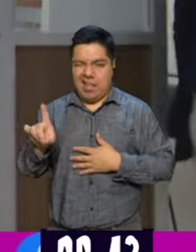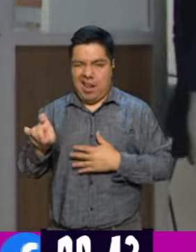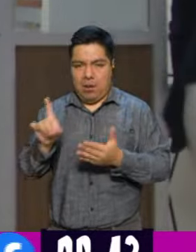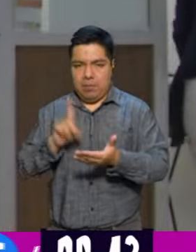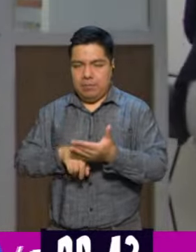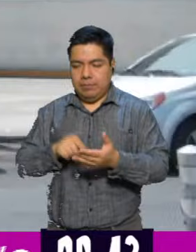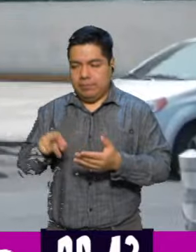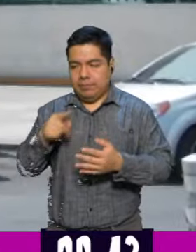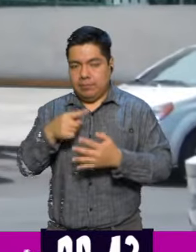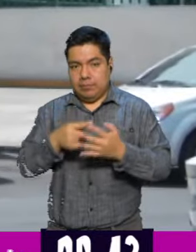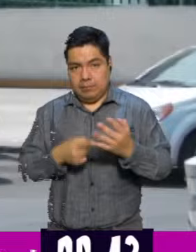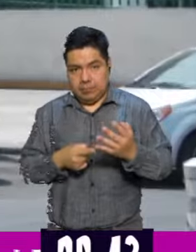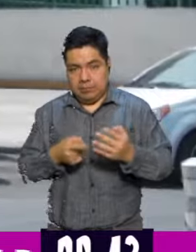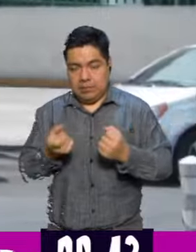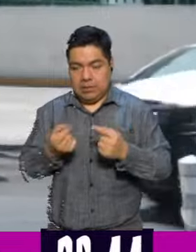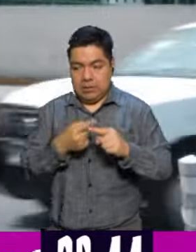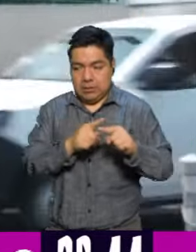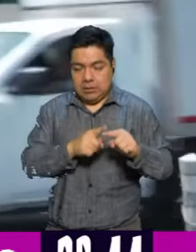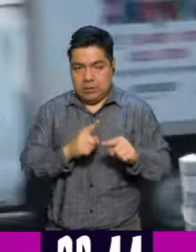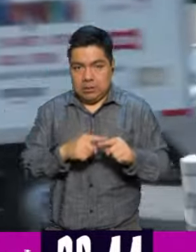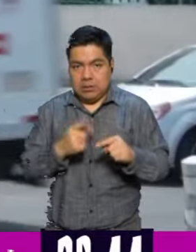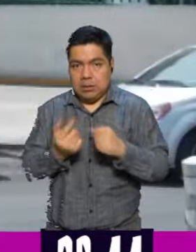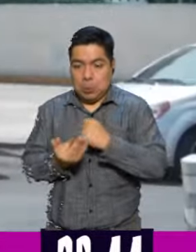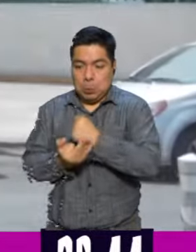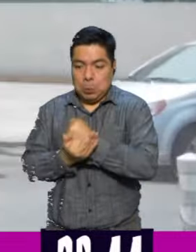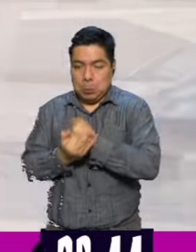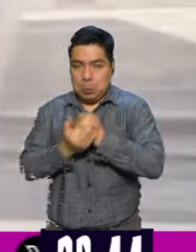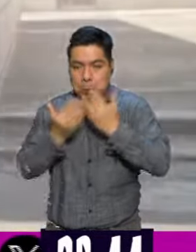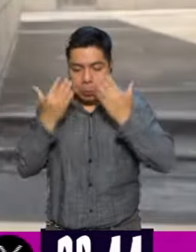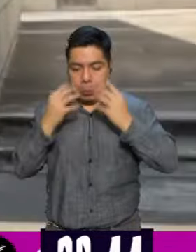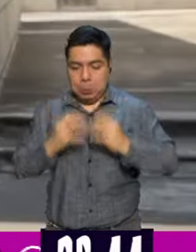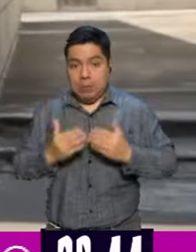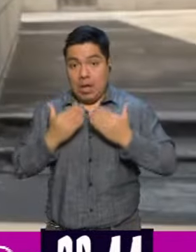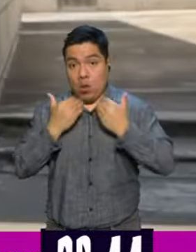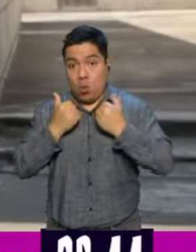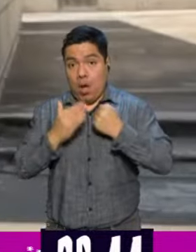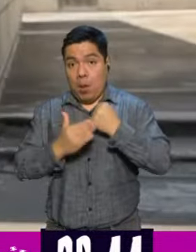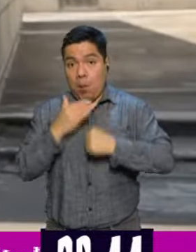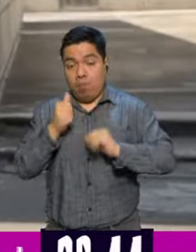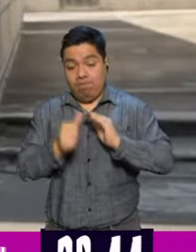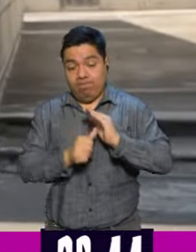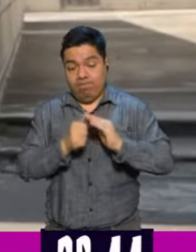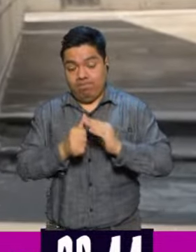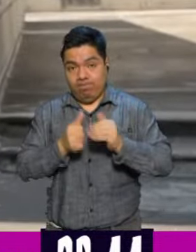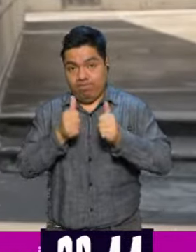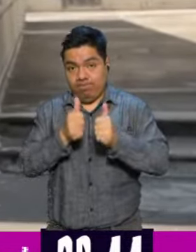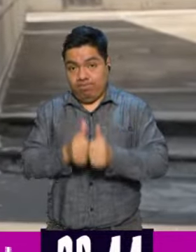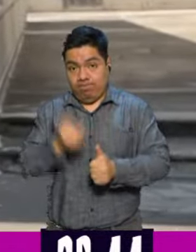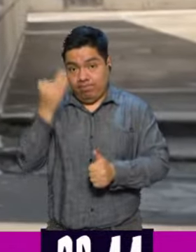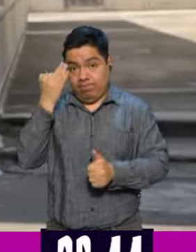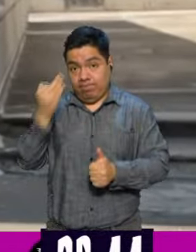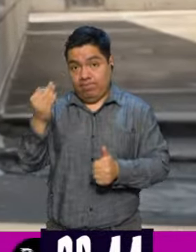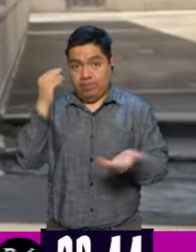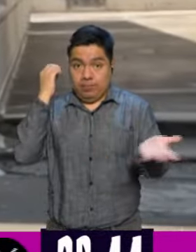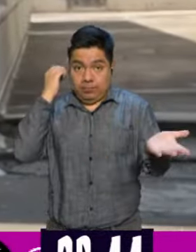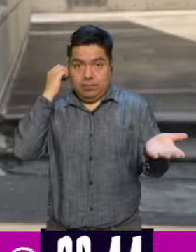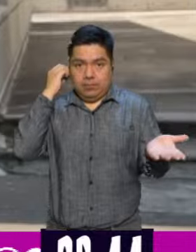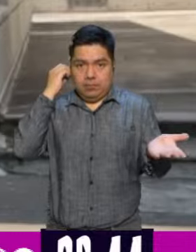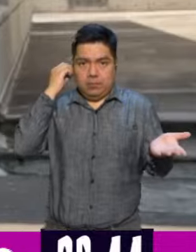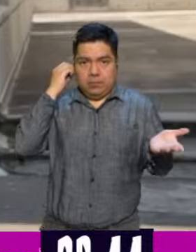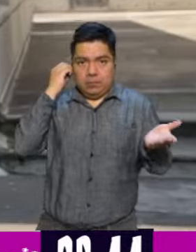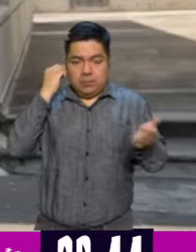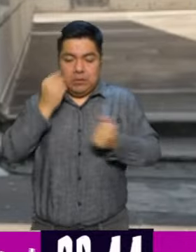salimos, tenemos una falta de defensas por aislamiento. Entonces, para mantener nuestras defensas bien